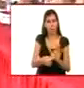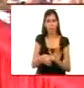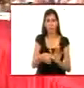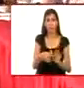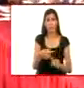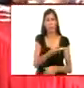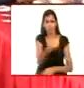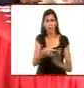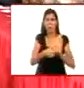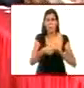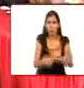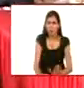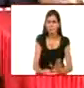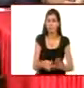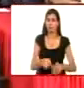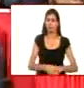para que usted demuestre.